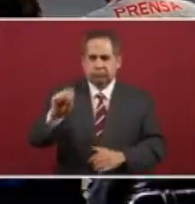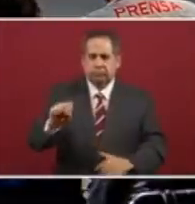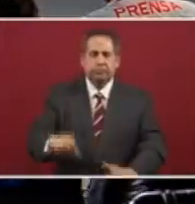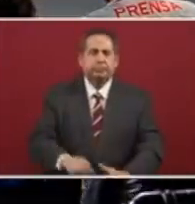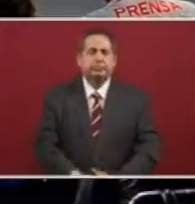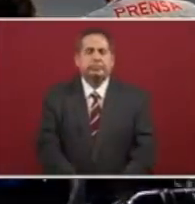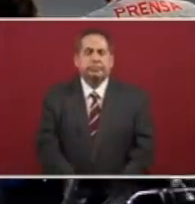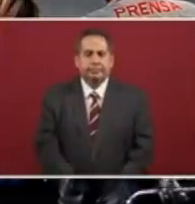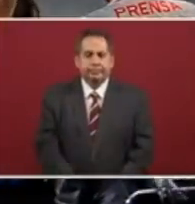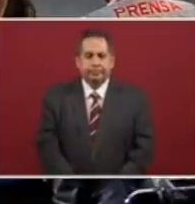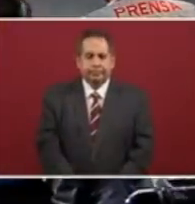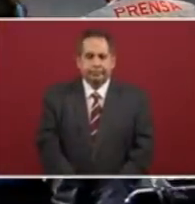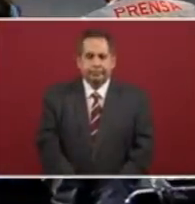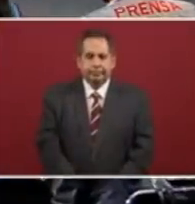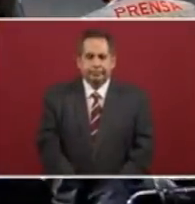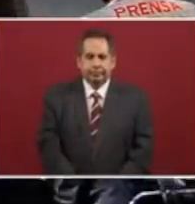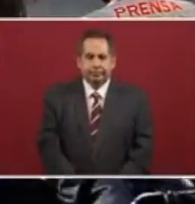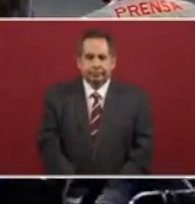el programa